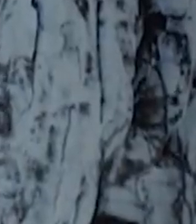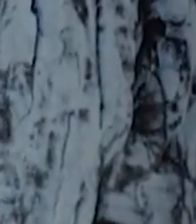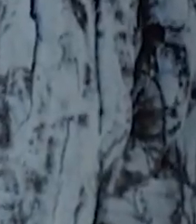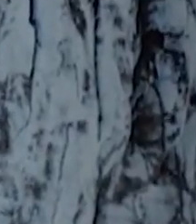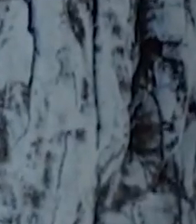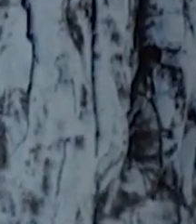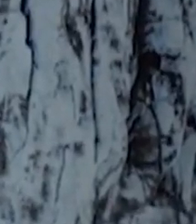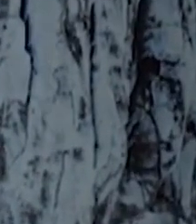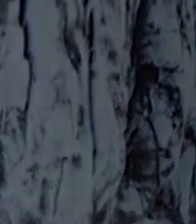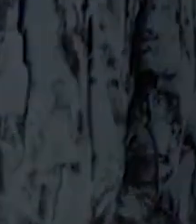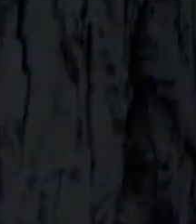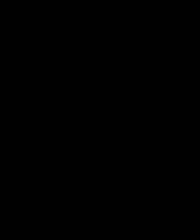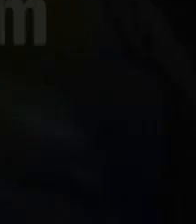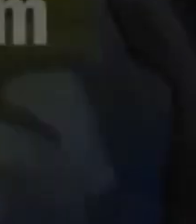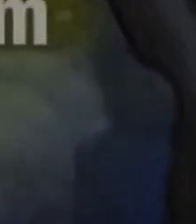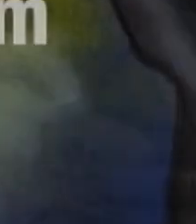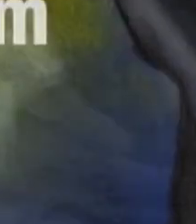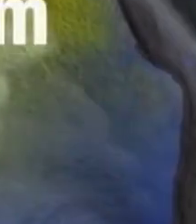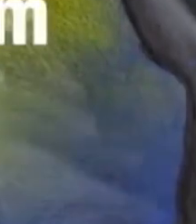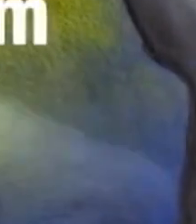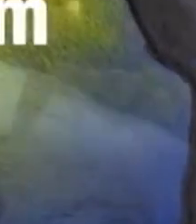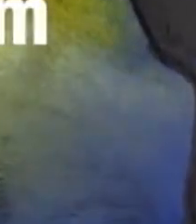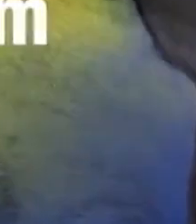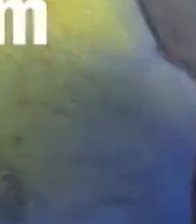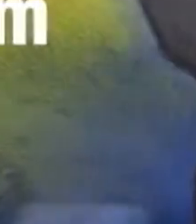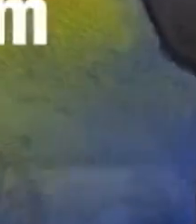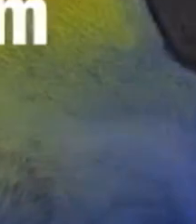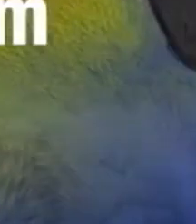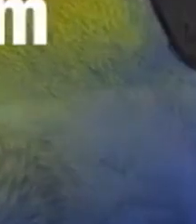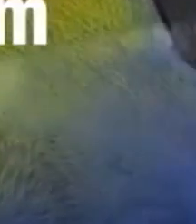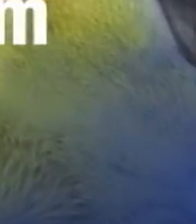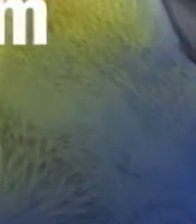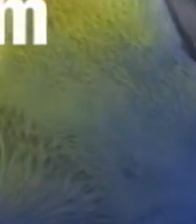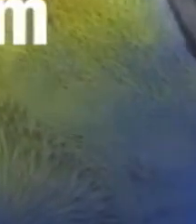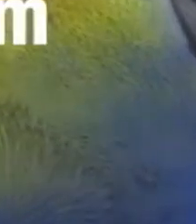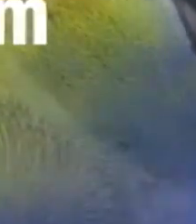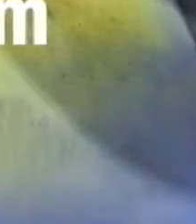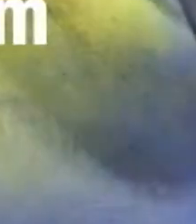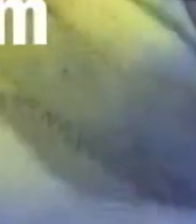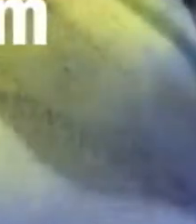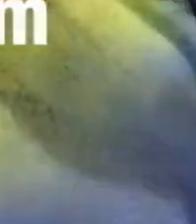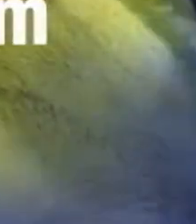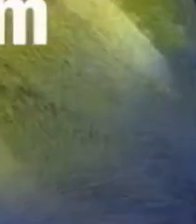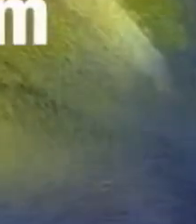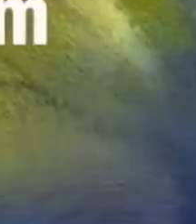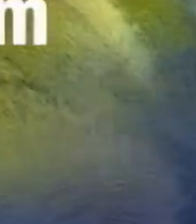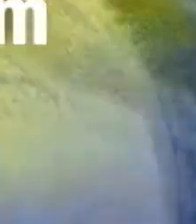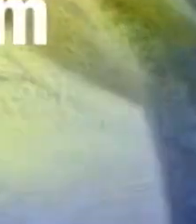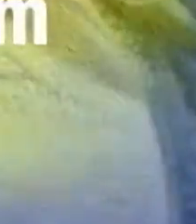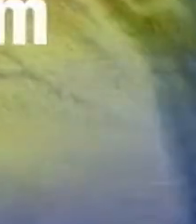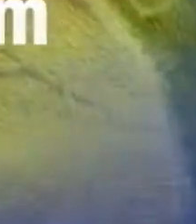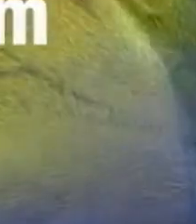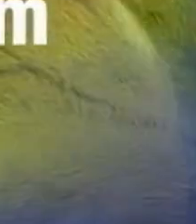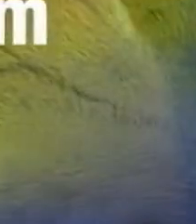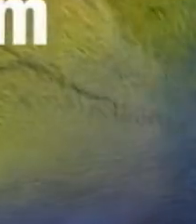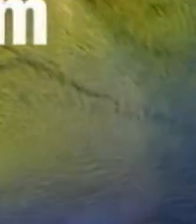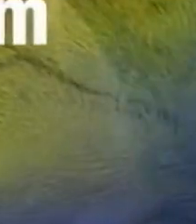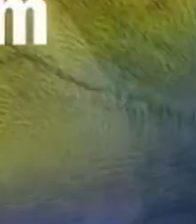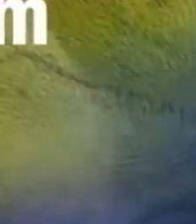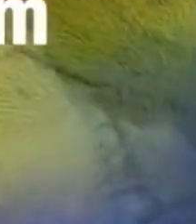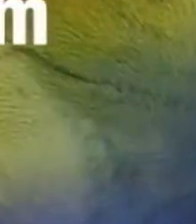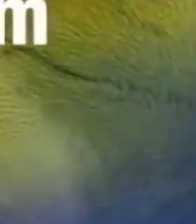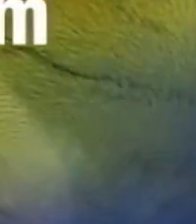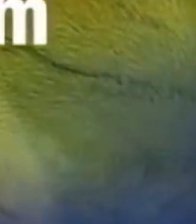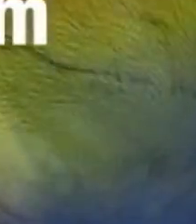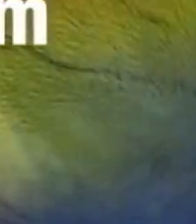El jueves 30 de abril a las 9 de la noche y el domingo 3 de mayo a las 2:30 de la tarde.